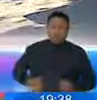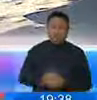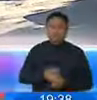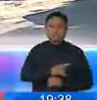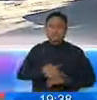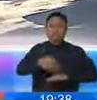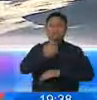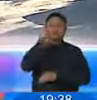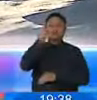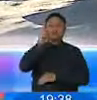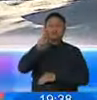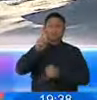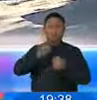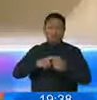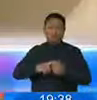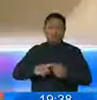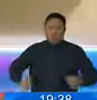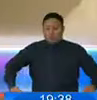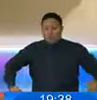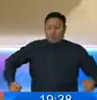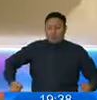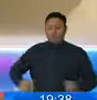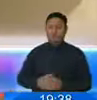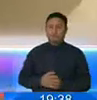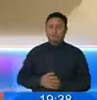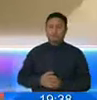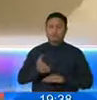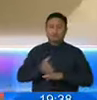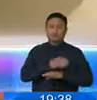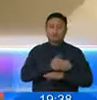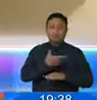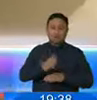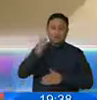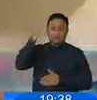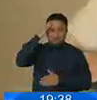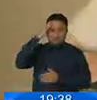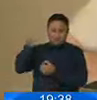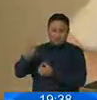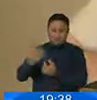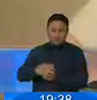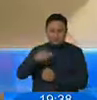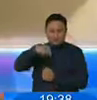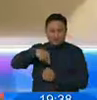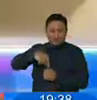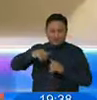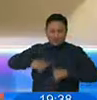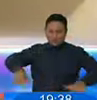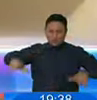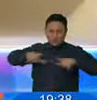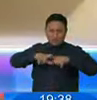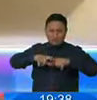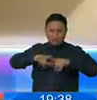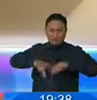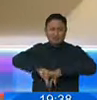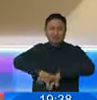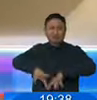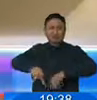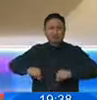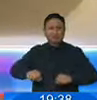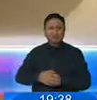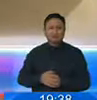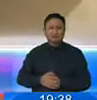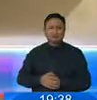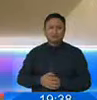Rodrigo de Chávez, sur de la capital. Ya habíamos tenido conocimiento que había robos permanentes en los centros